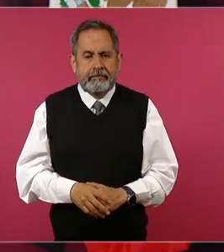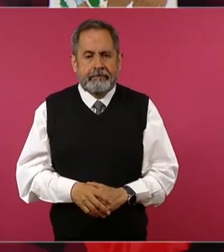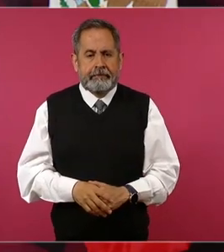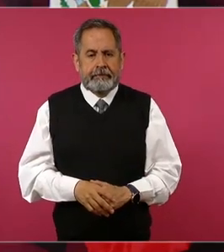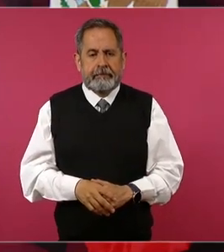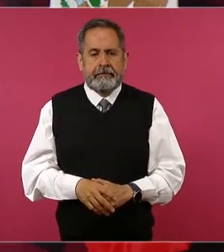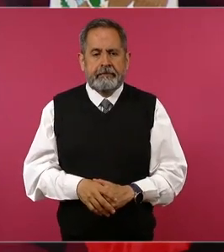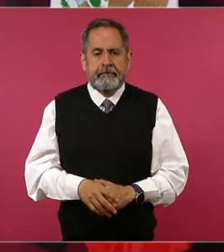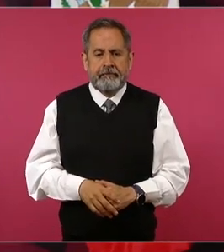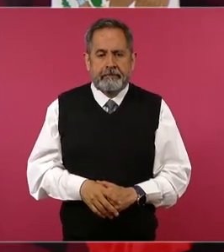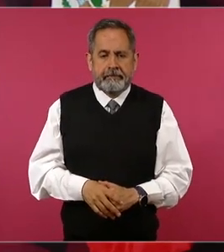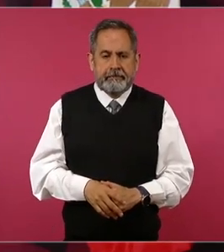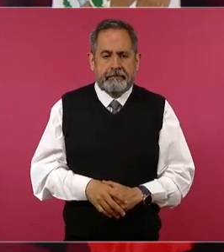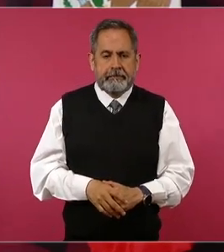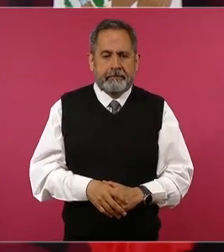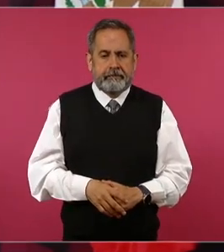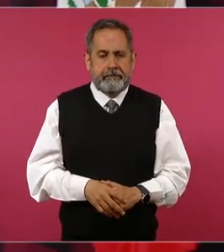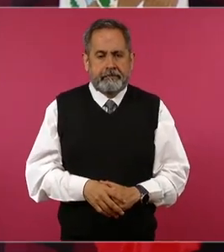y